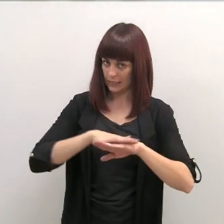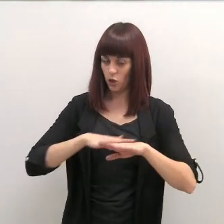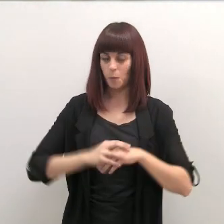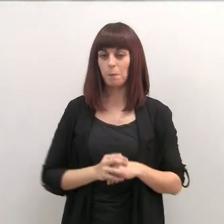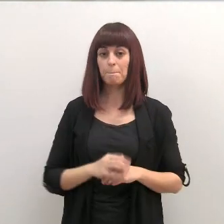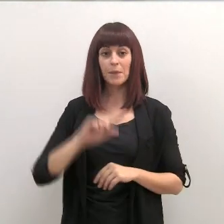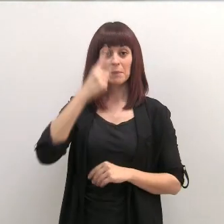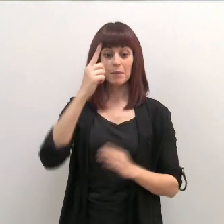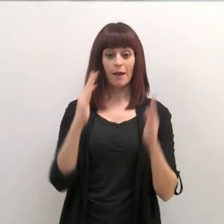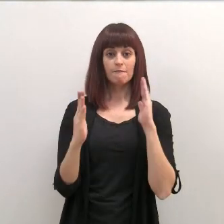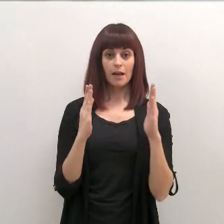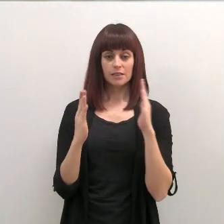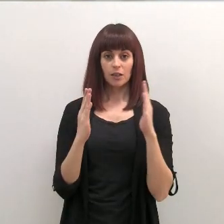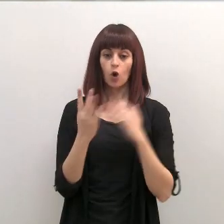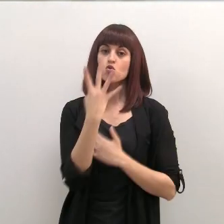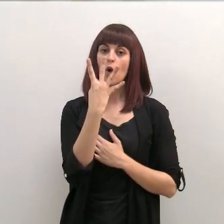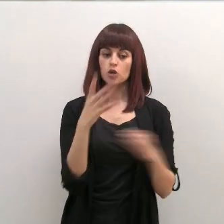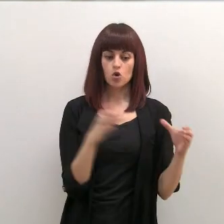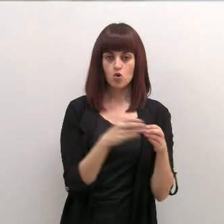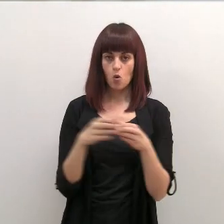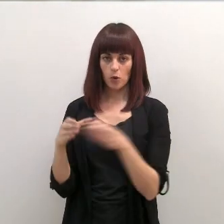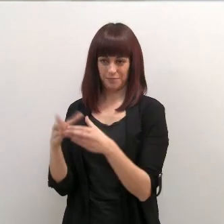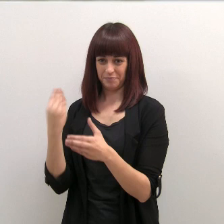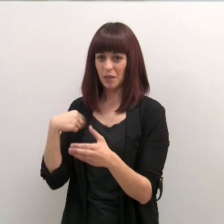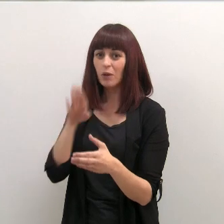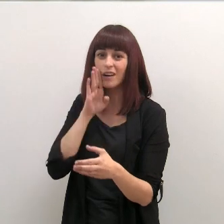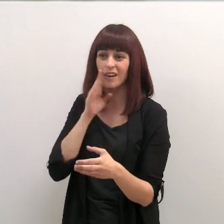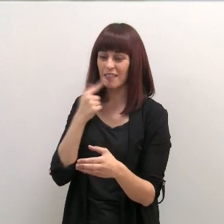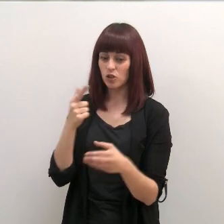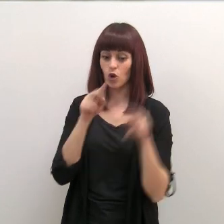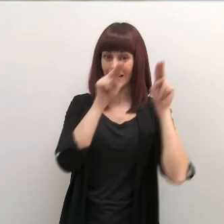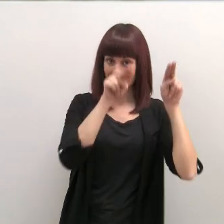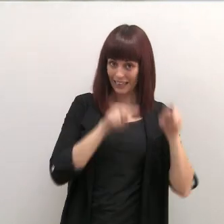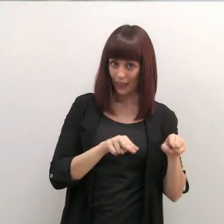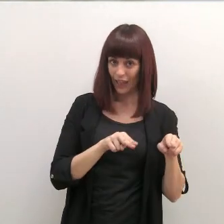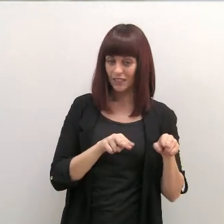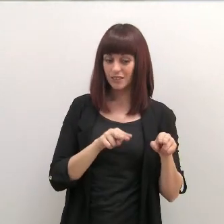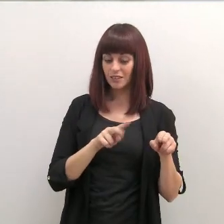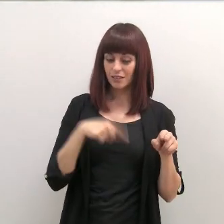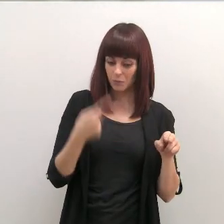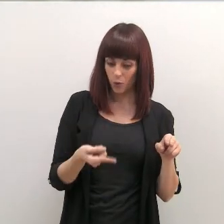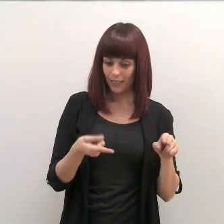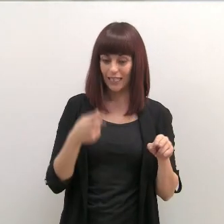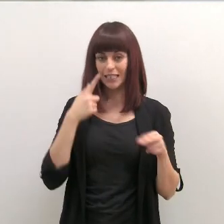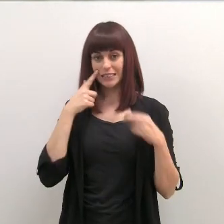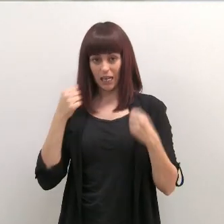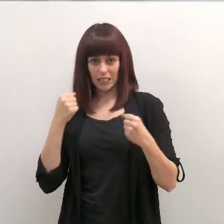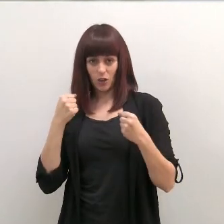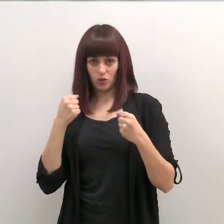en esta primera fase son estos 4 grupos, los que has comentado realmente. Residencias, después